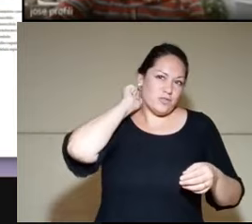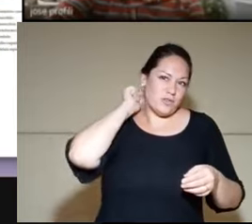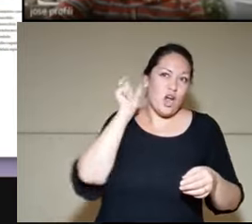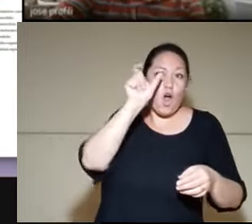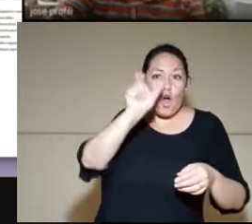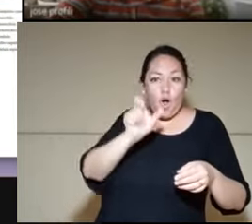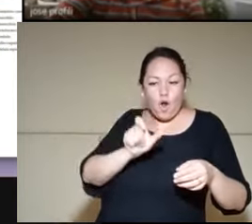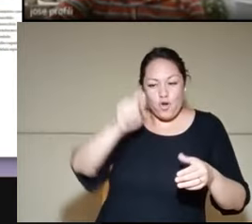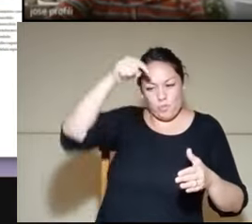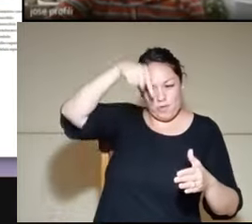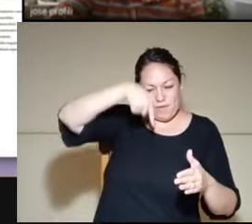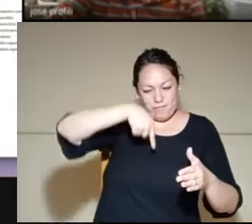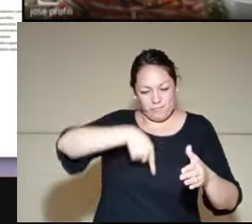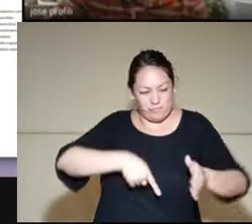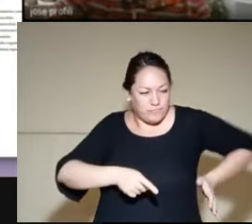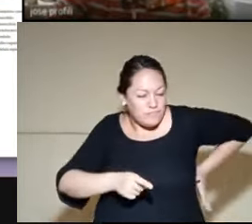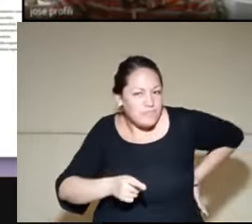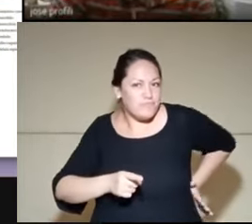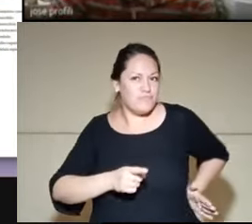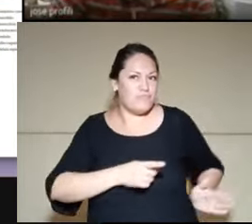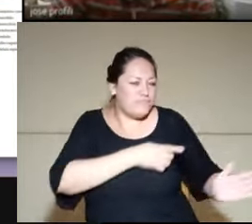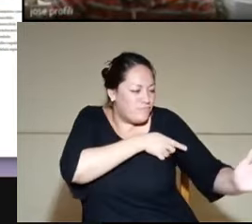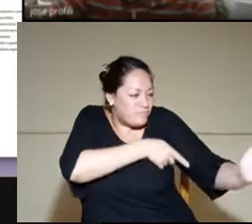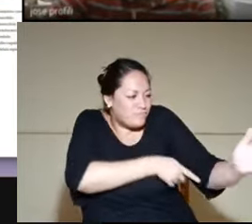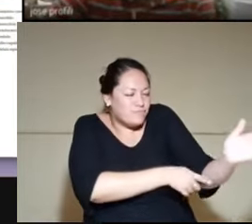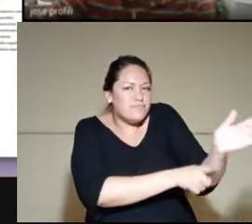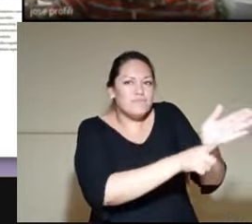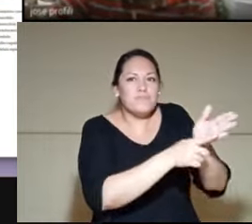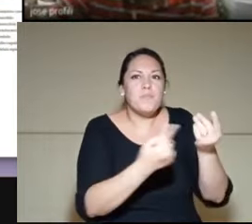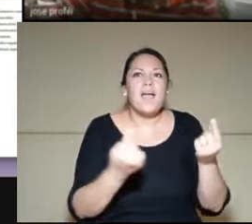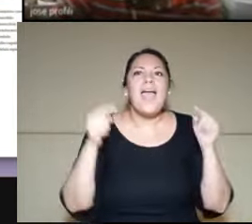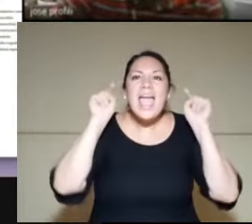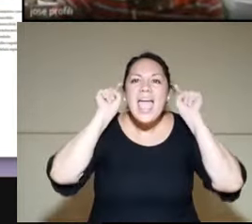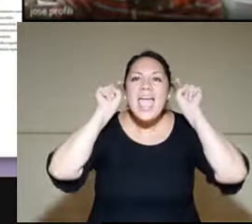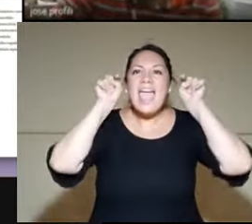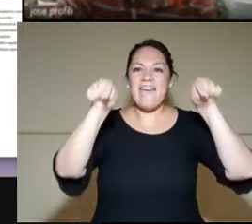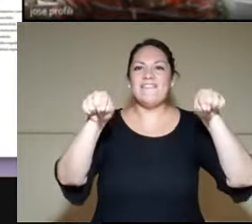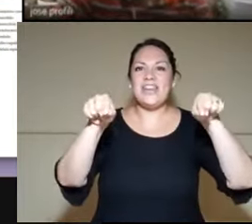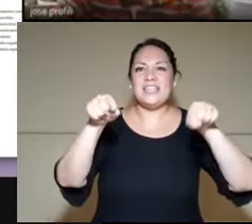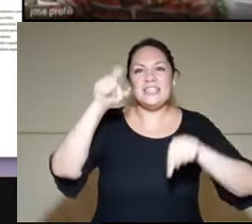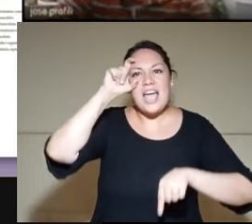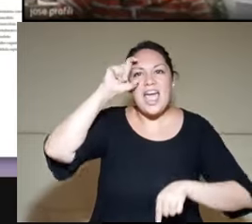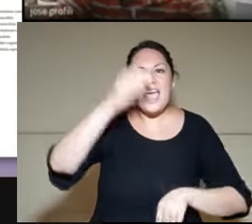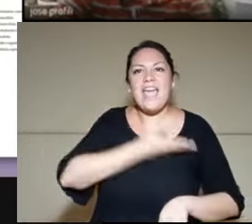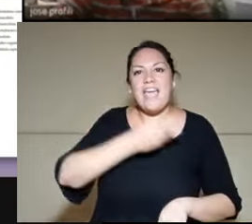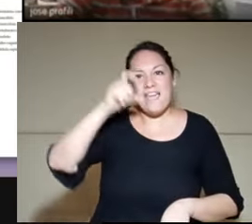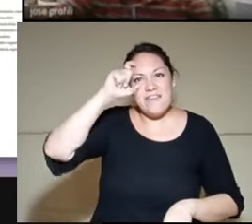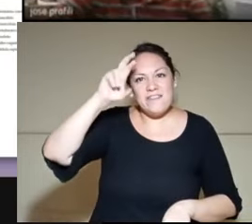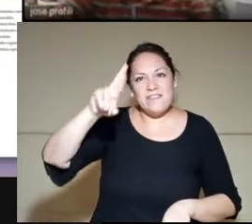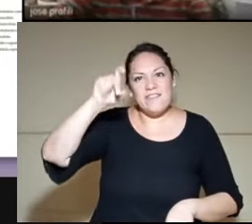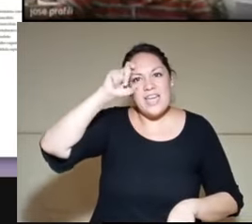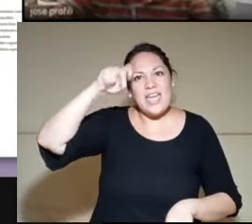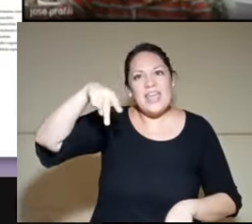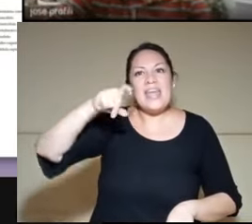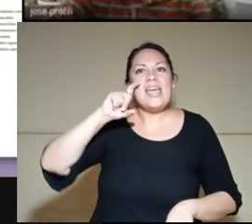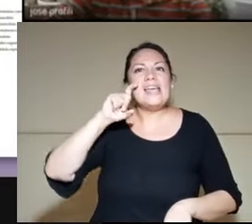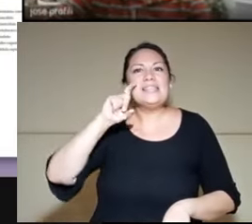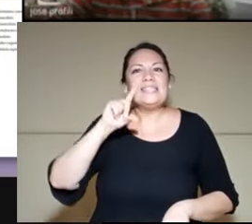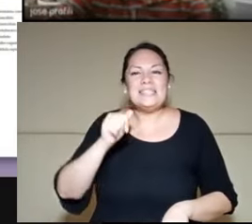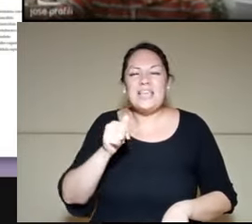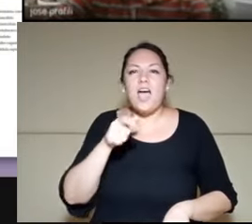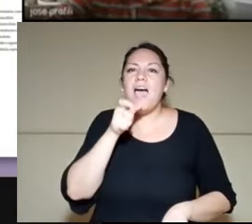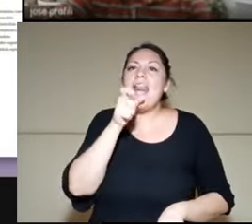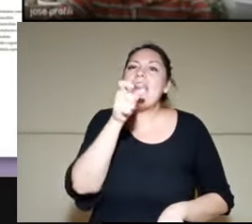descienda la información, y esa información se llama eferencia, con E, eferencia, quiere